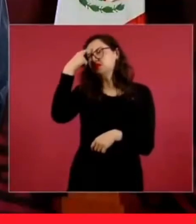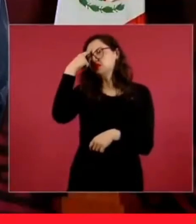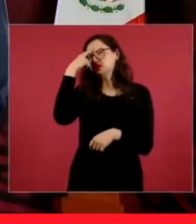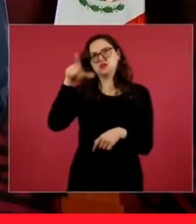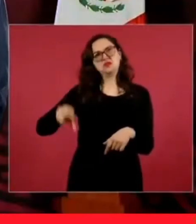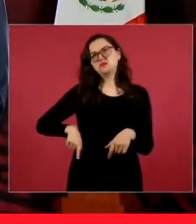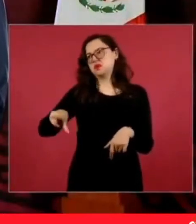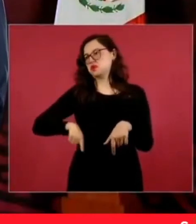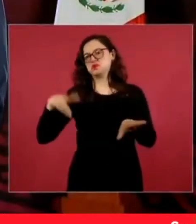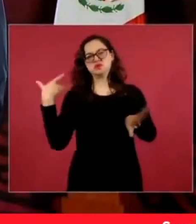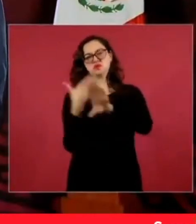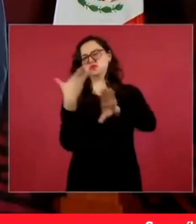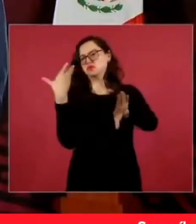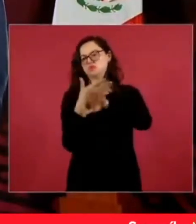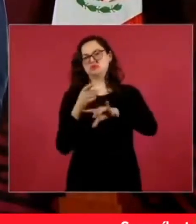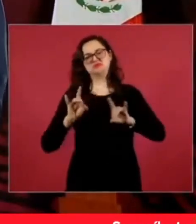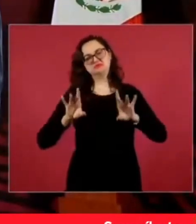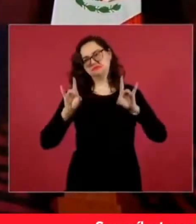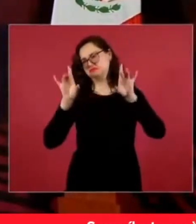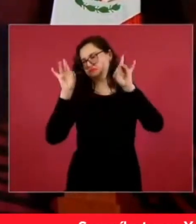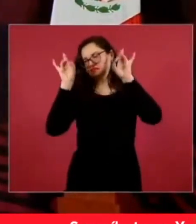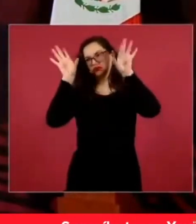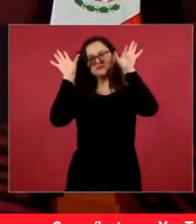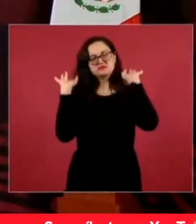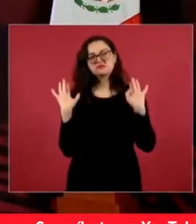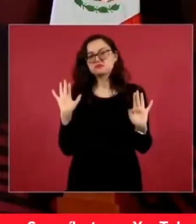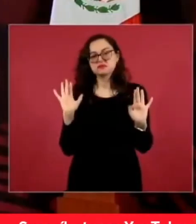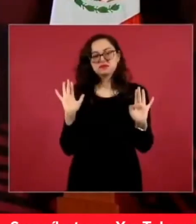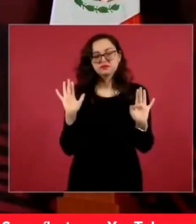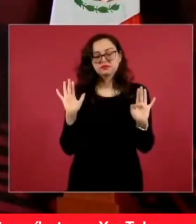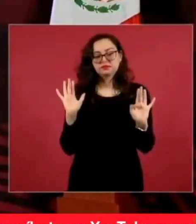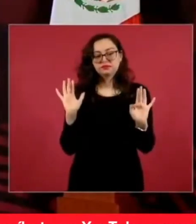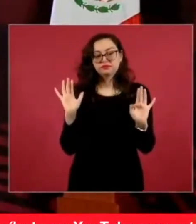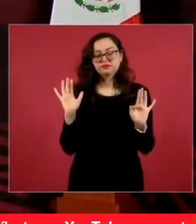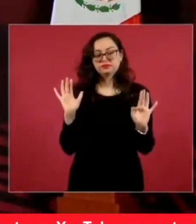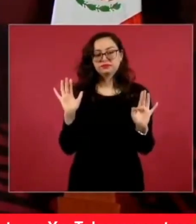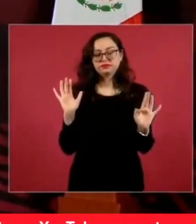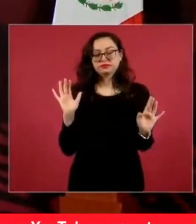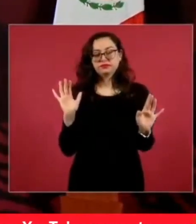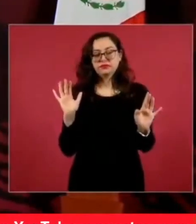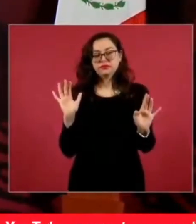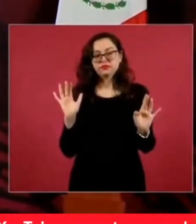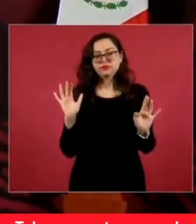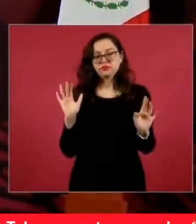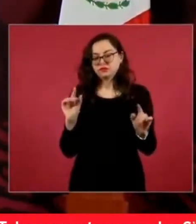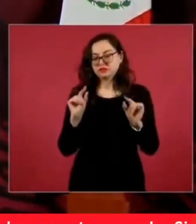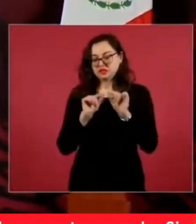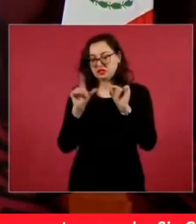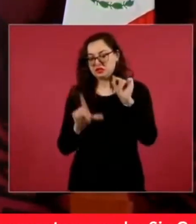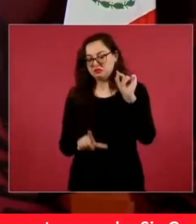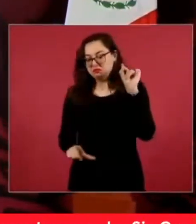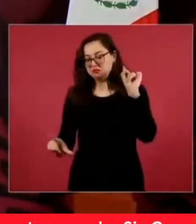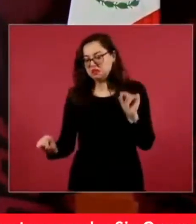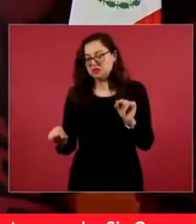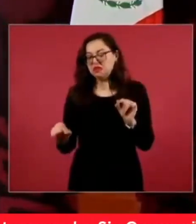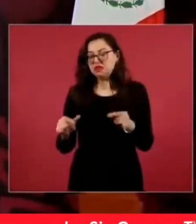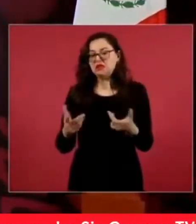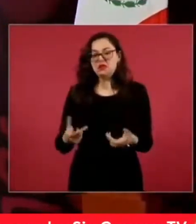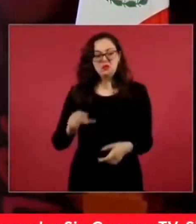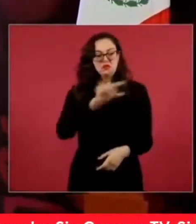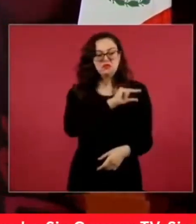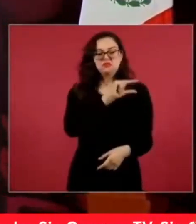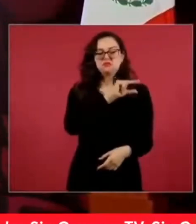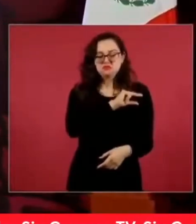reaccionarios y tienen la idea de que lo único que funciona bien es lo privado, lo